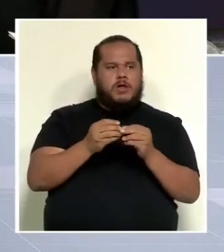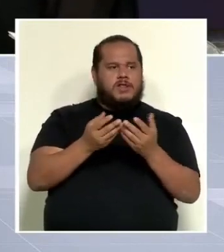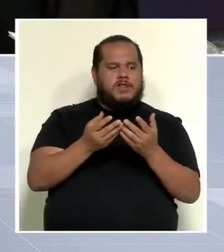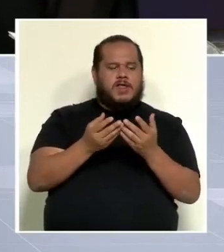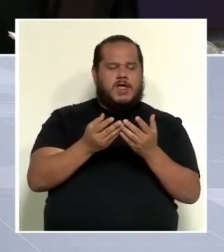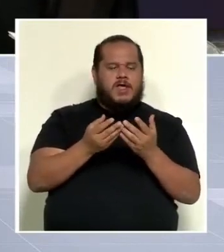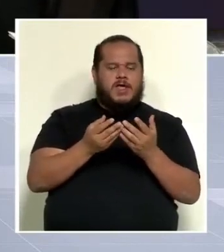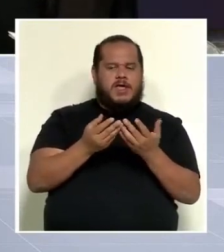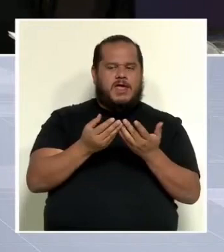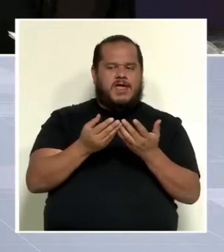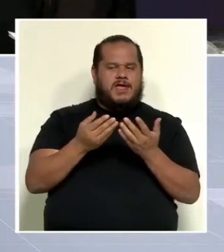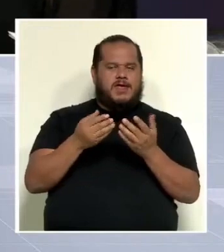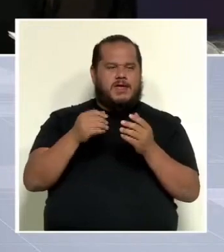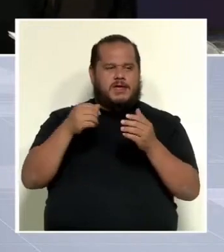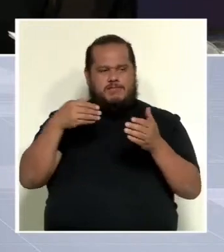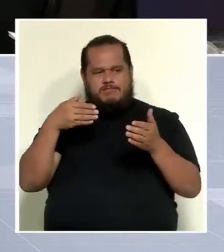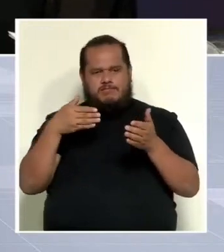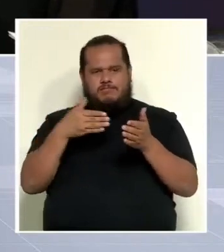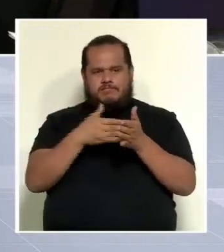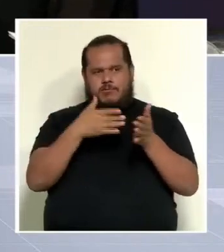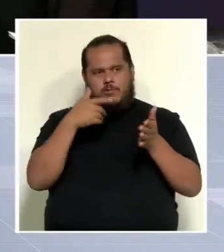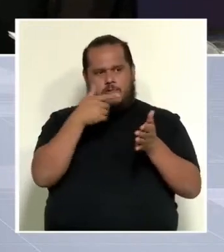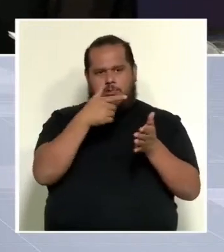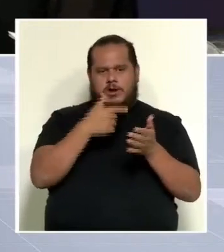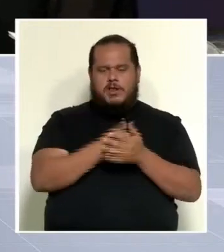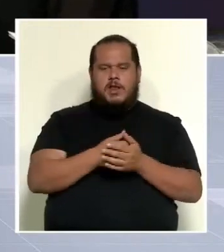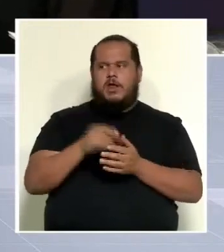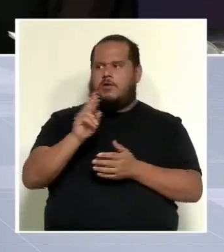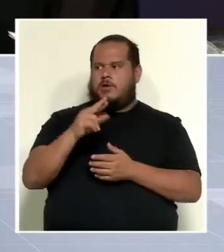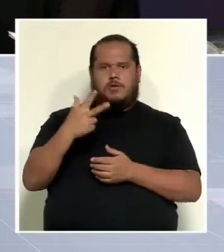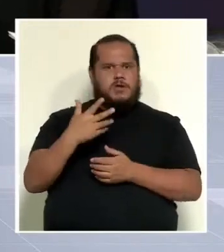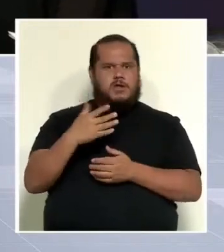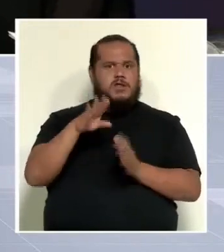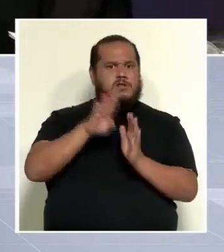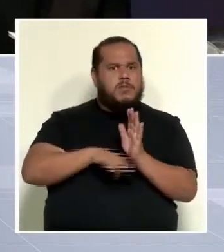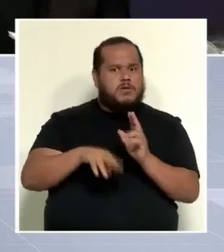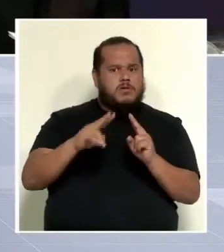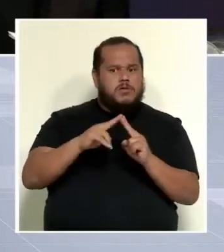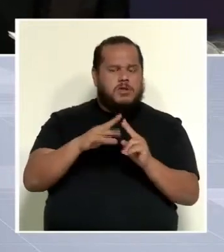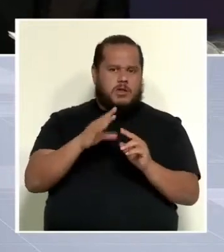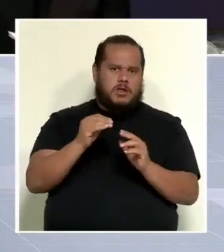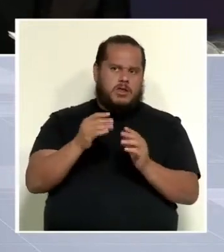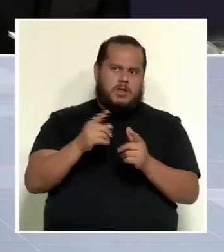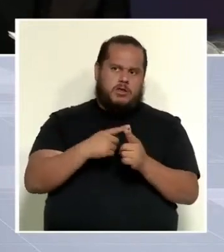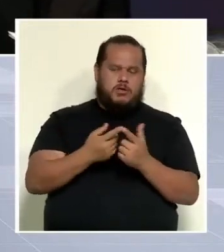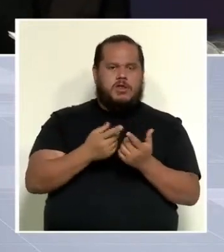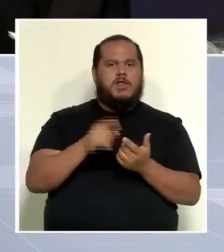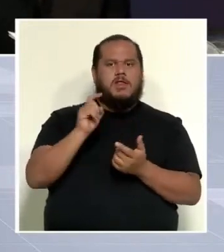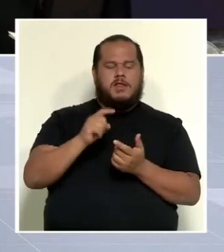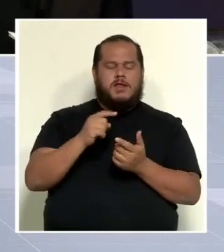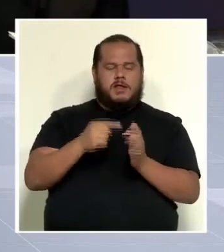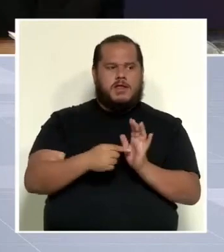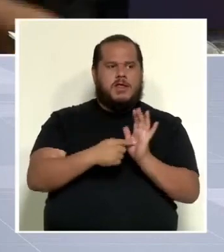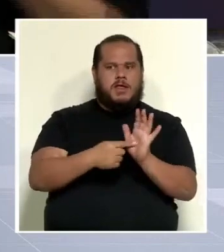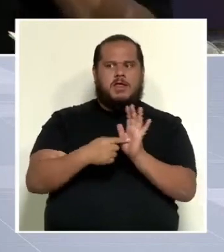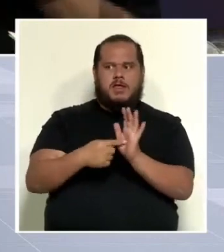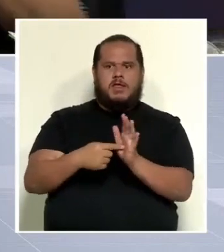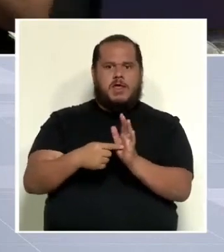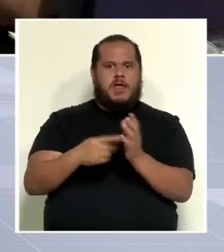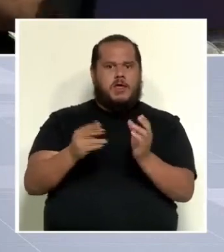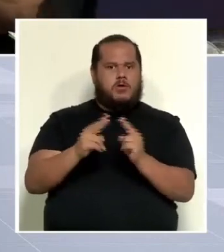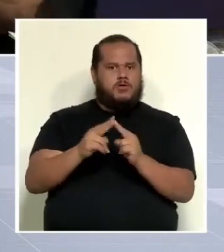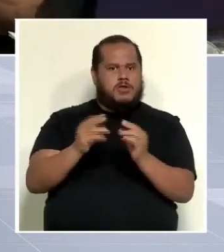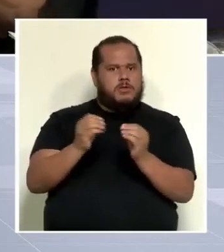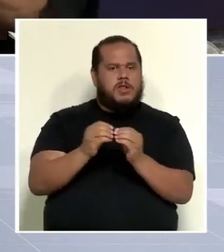desfavorables. Don Rodrigo es menos conocido y evidentemente entonces tiene que darse a conocer más, pero tiene